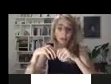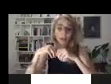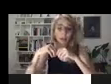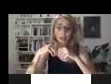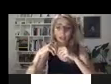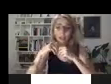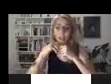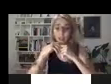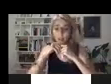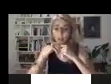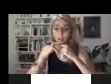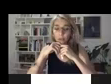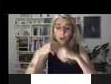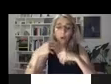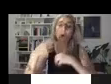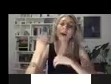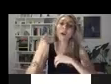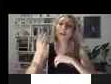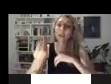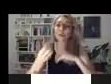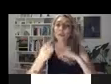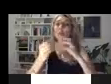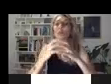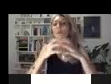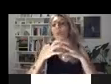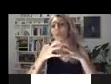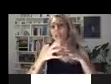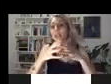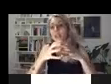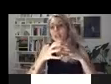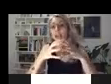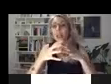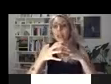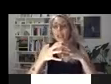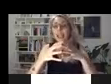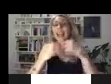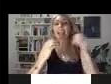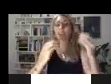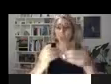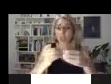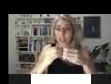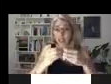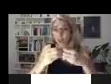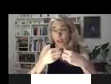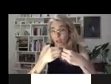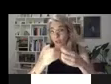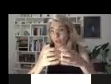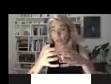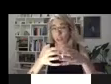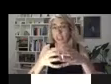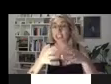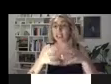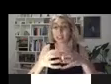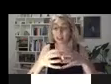empieza a haber o a cobrar mucha importancia la